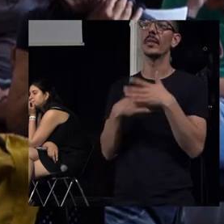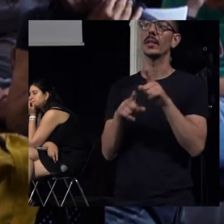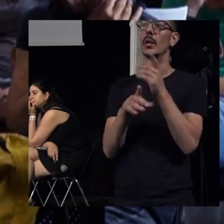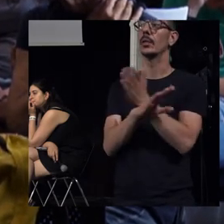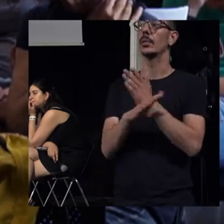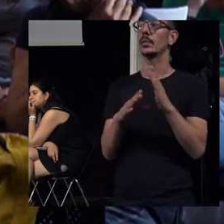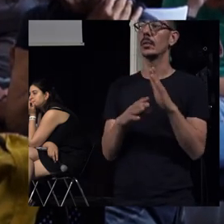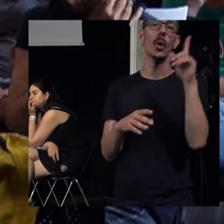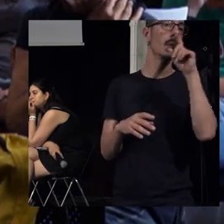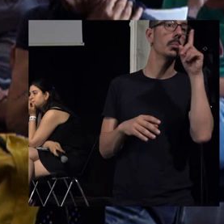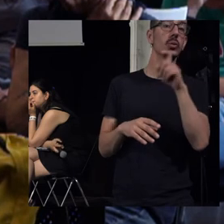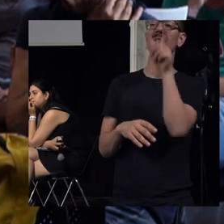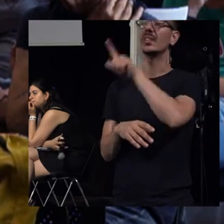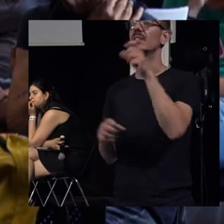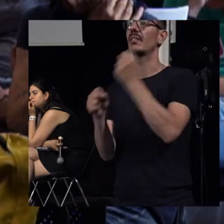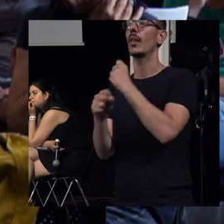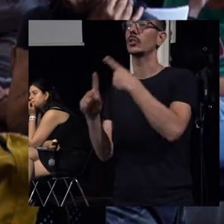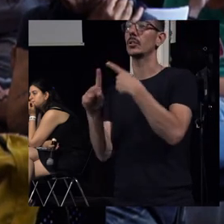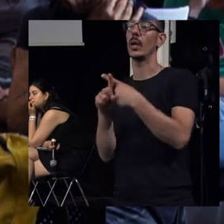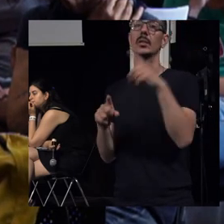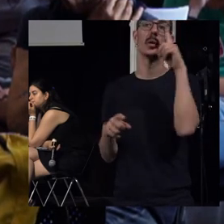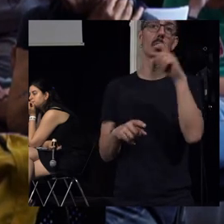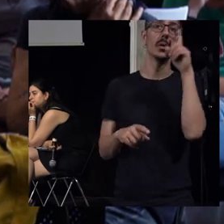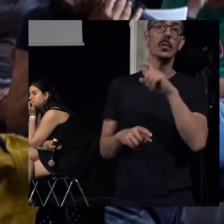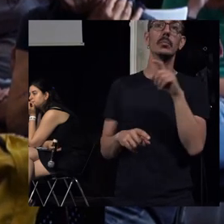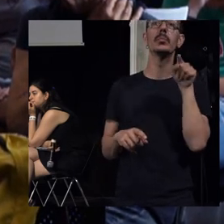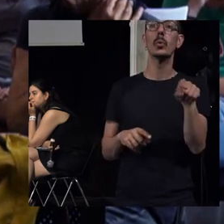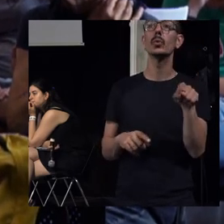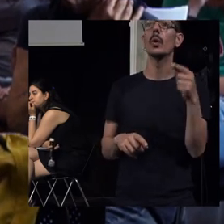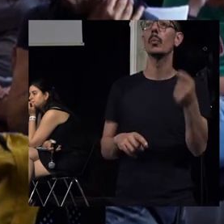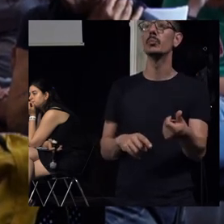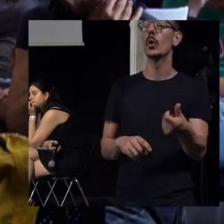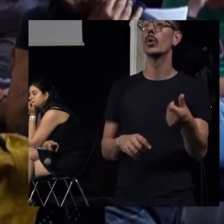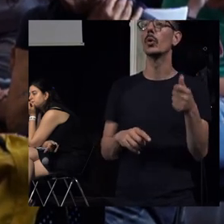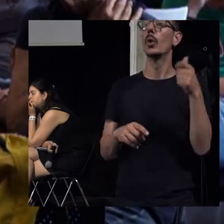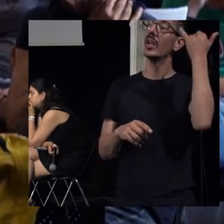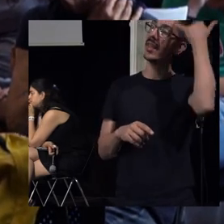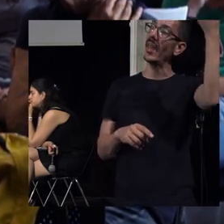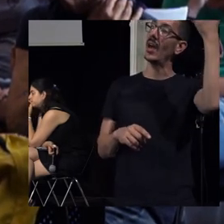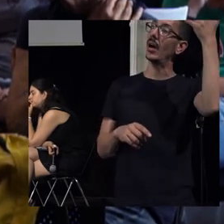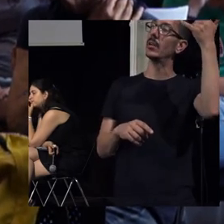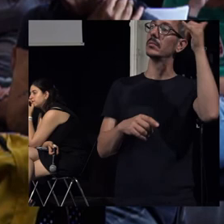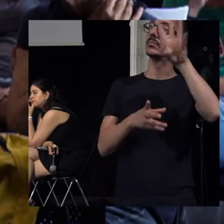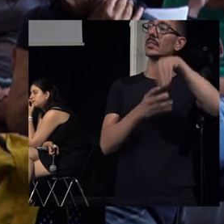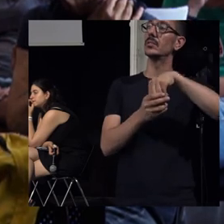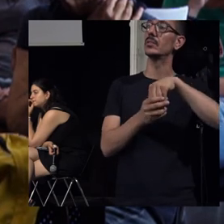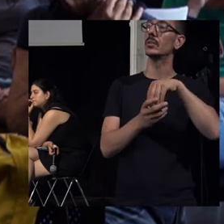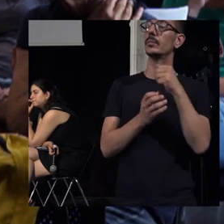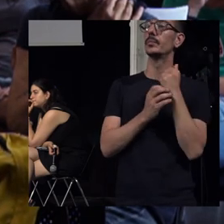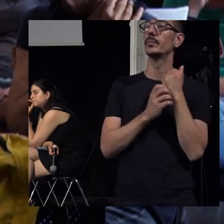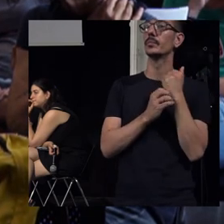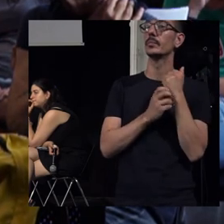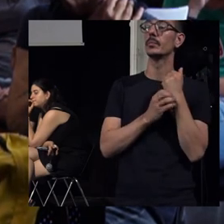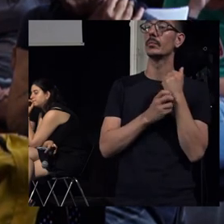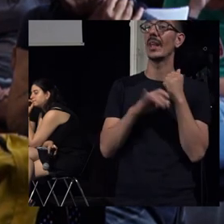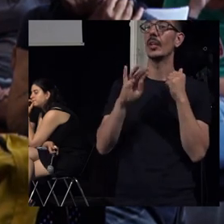del sexo y putas, porque yo creo que putas va muy encaminado a esa idea que yo creo que lo de